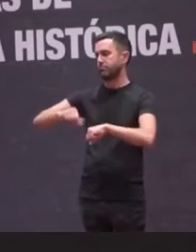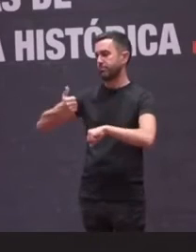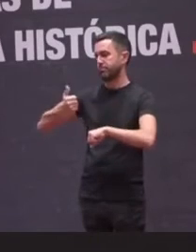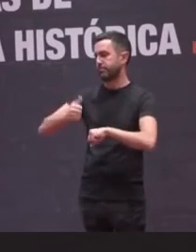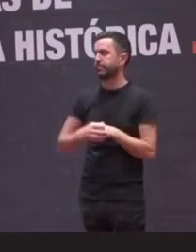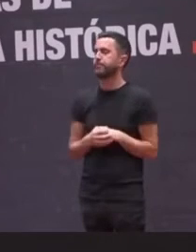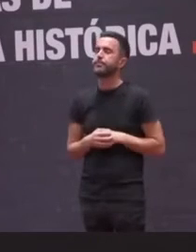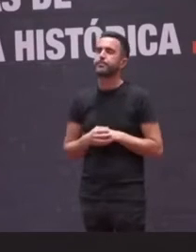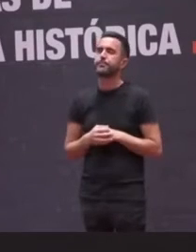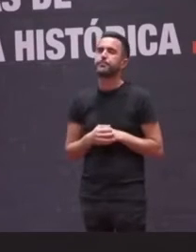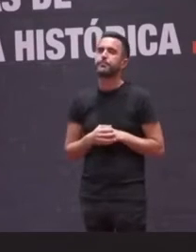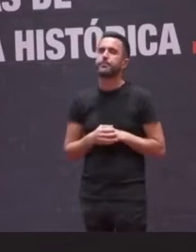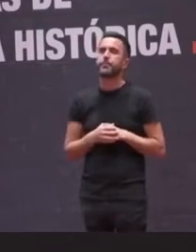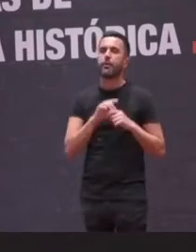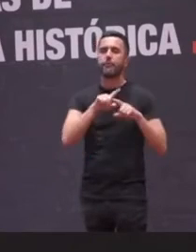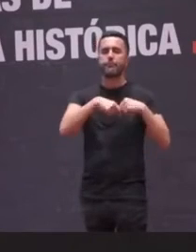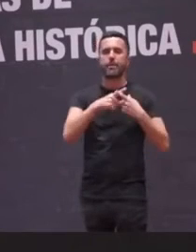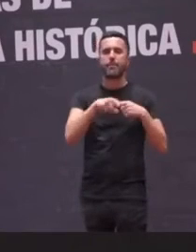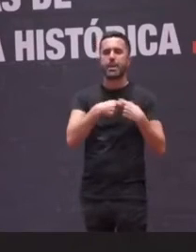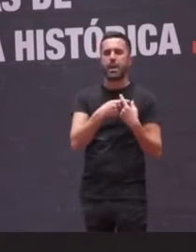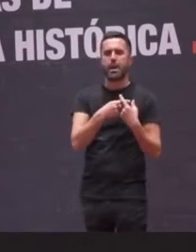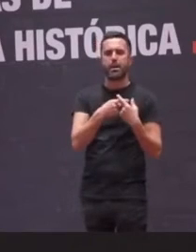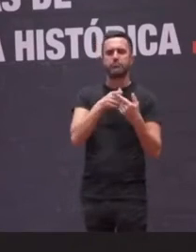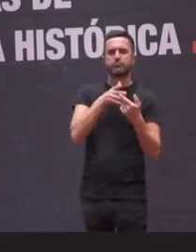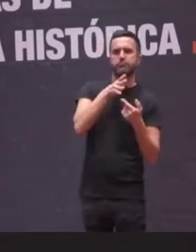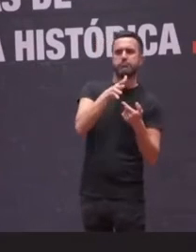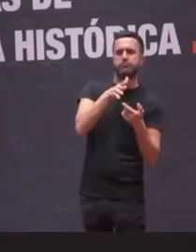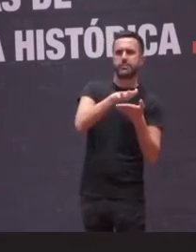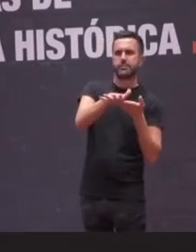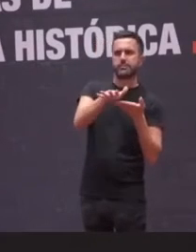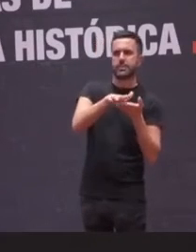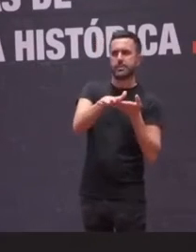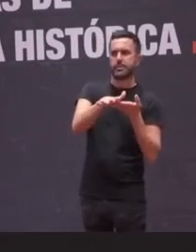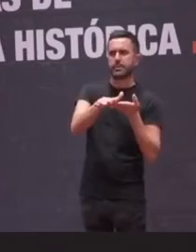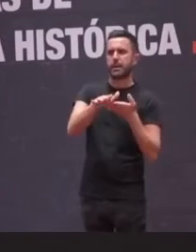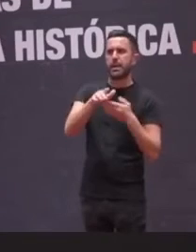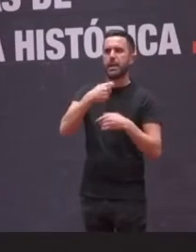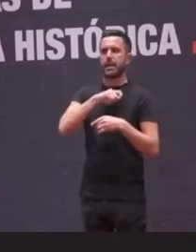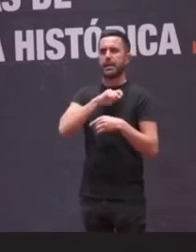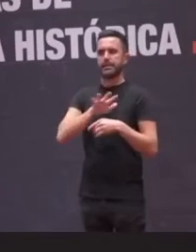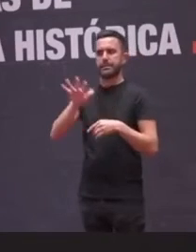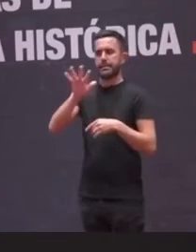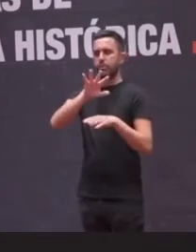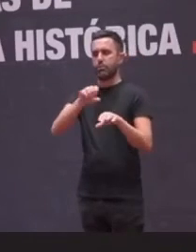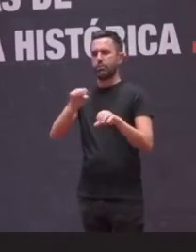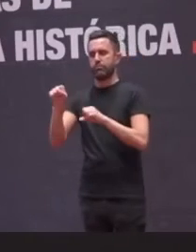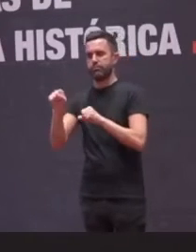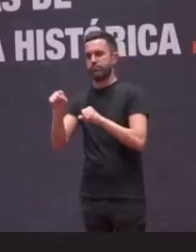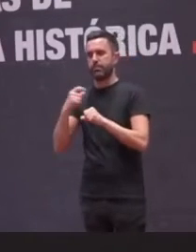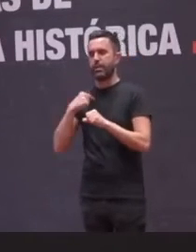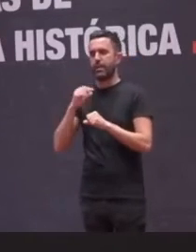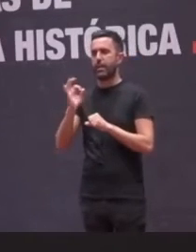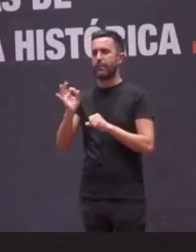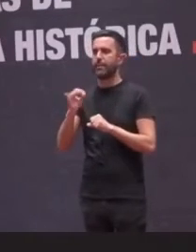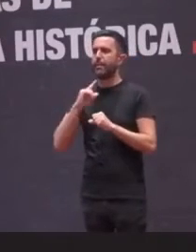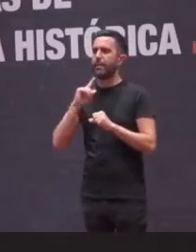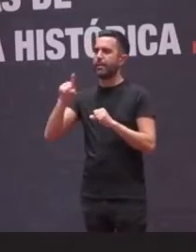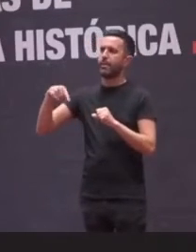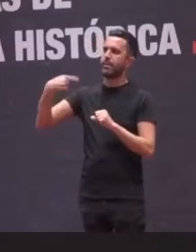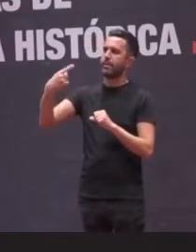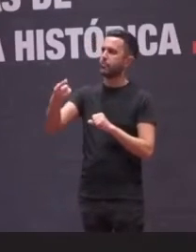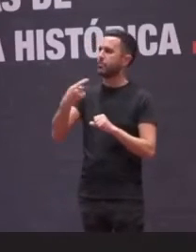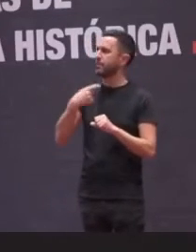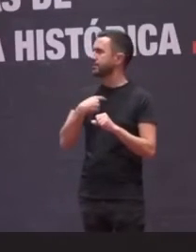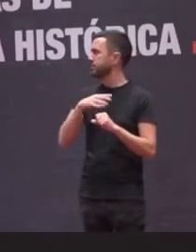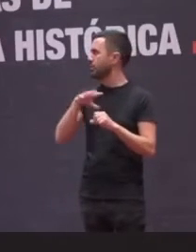argumento da familia. Ah, bueno, un momento. Se o Estado adquiriu isto por prescripción, o certo é que despois da morte do dictador,